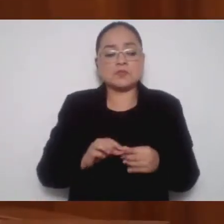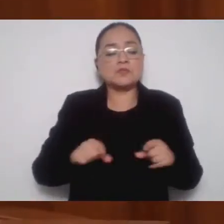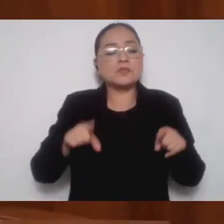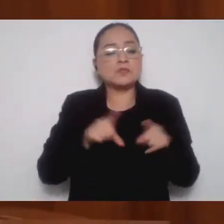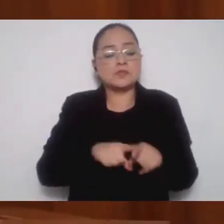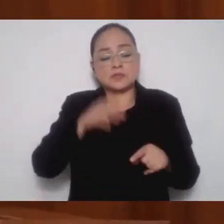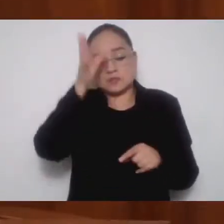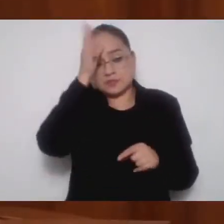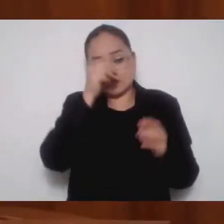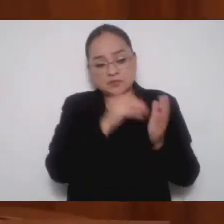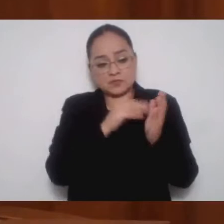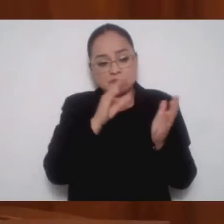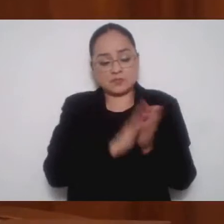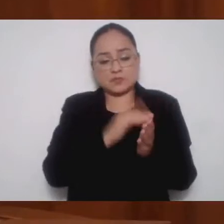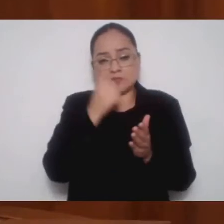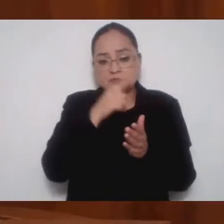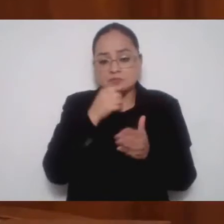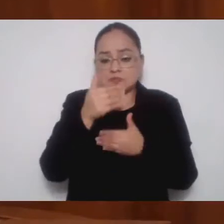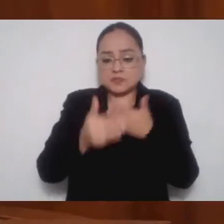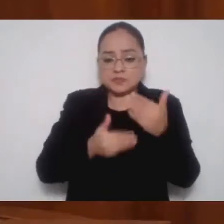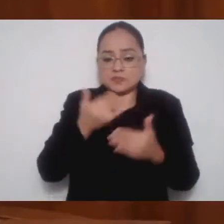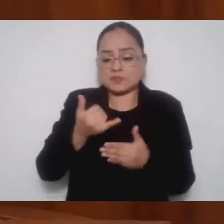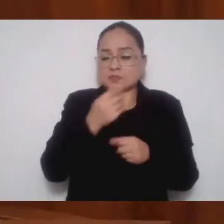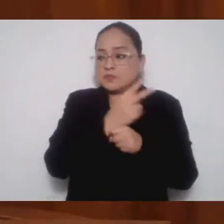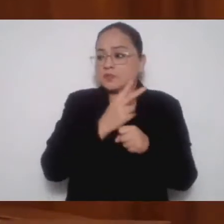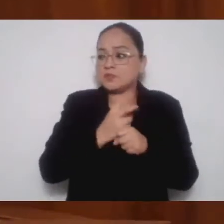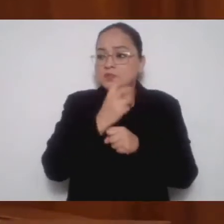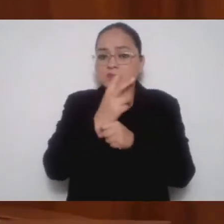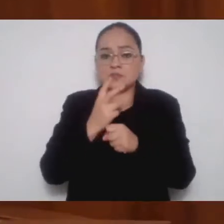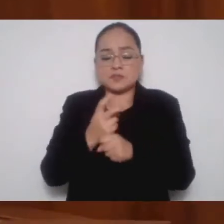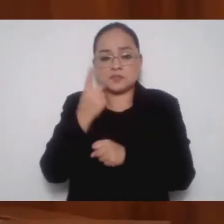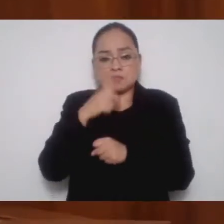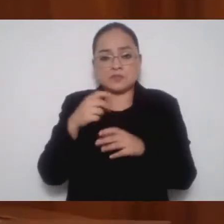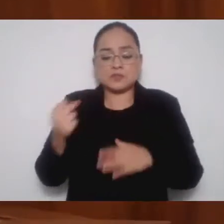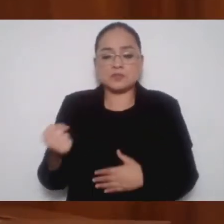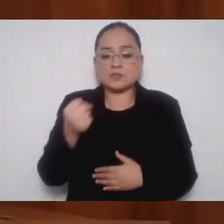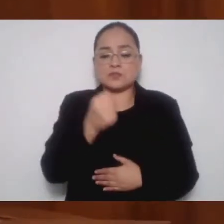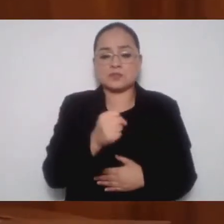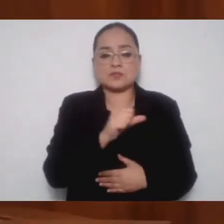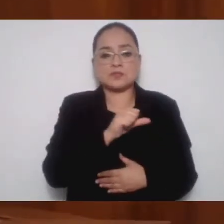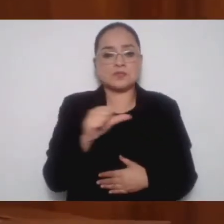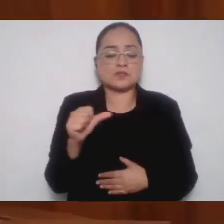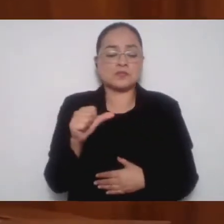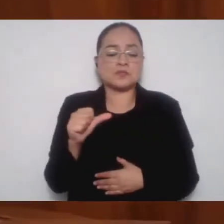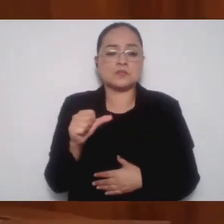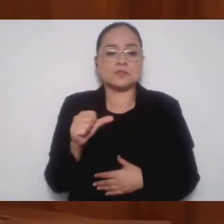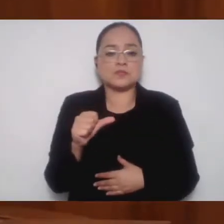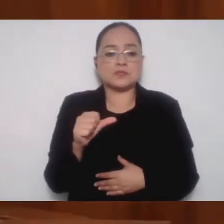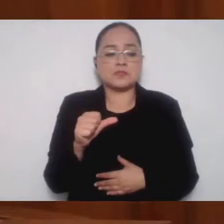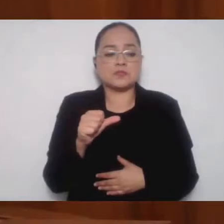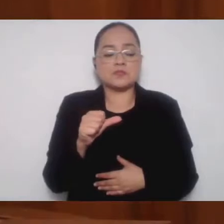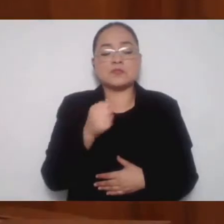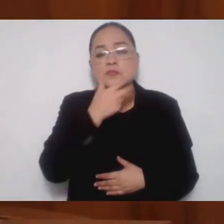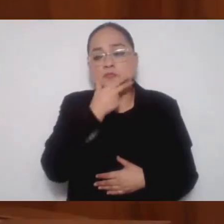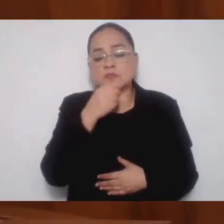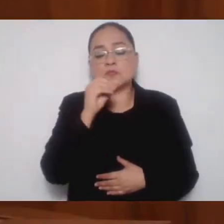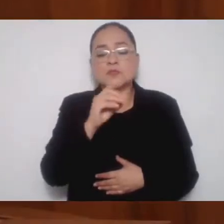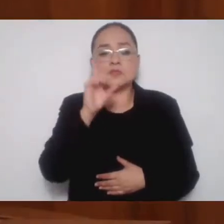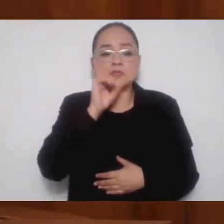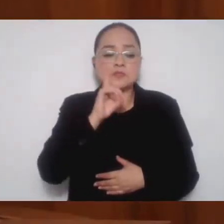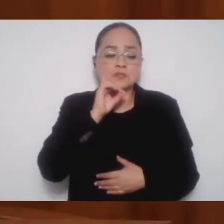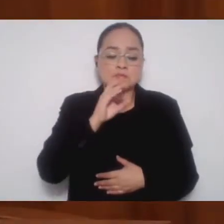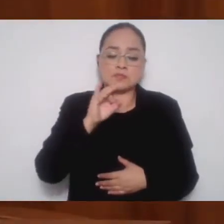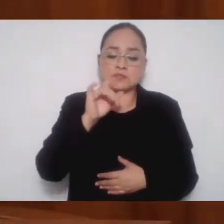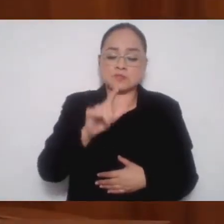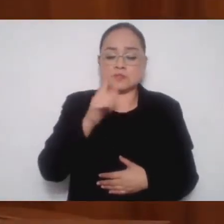que se establece el proceso y la convocatoria para designar a la y o el fiscal